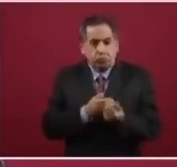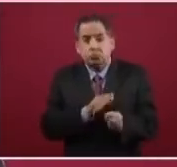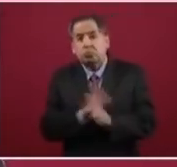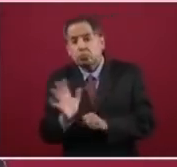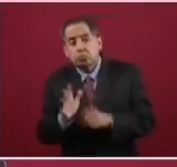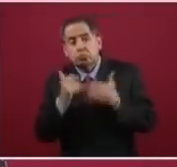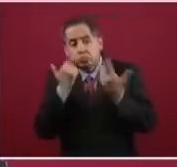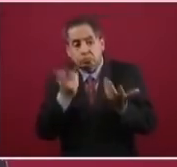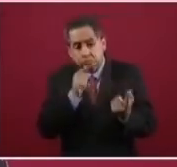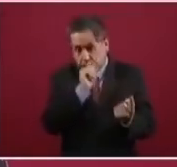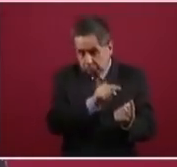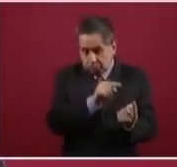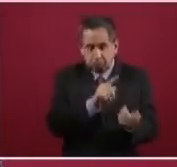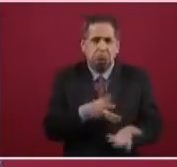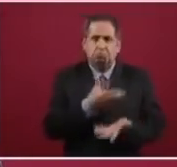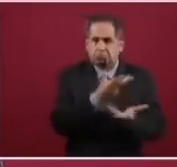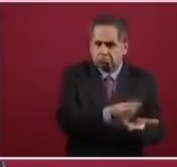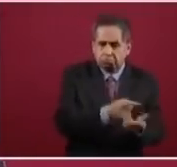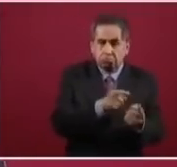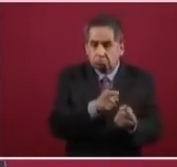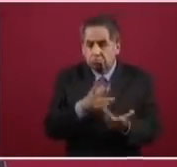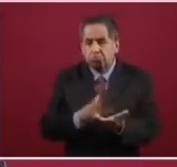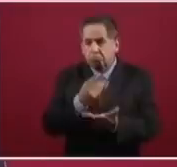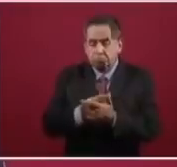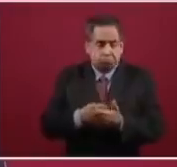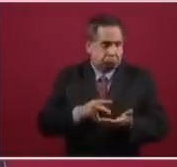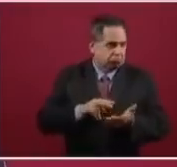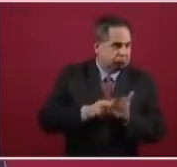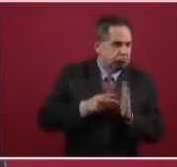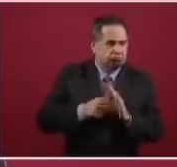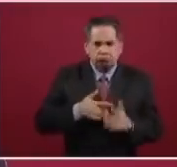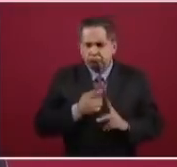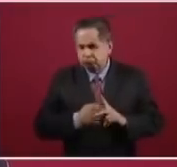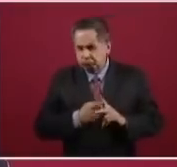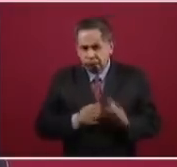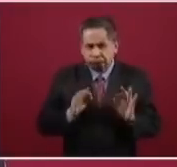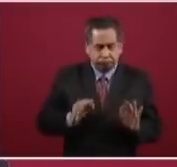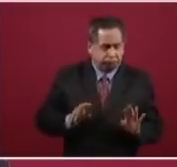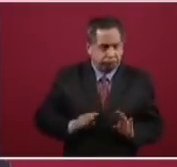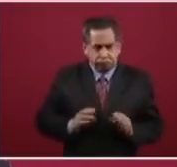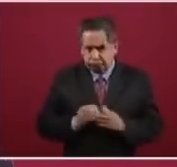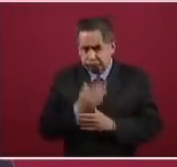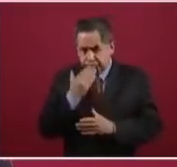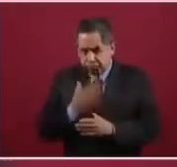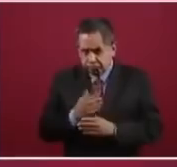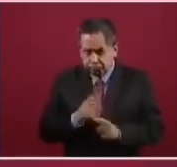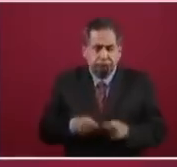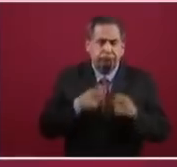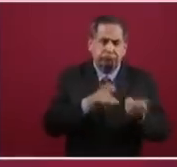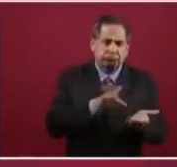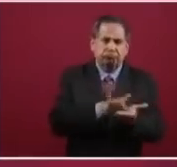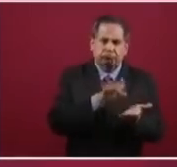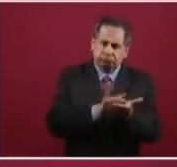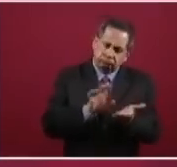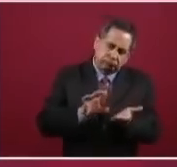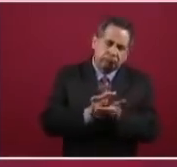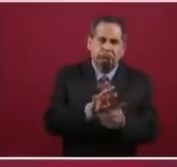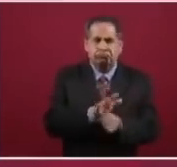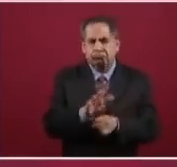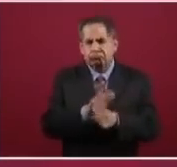el proyecto que ellos están proponiendo es técnicamente factible y que y que le vamos a dar suficientes